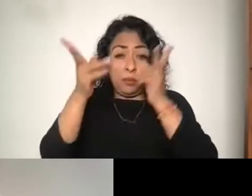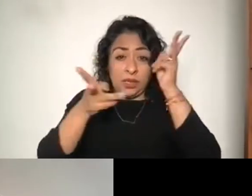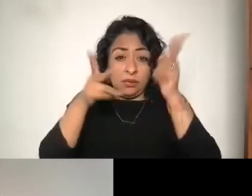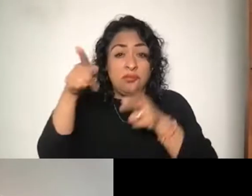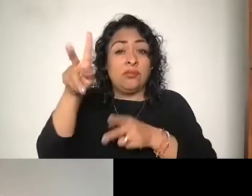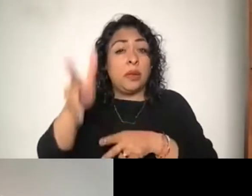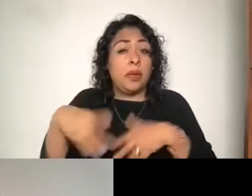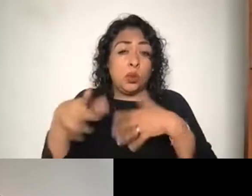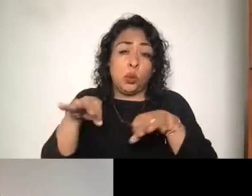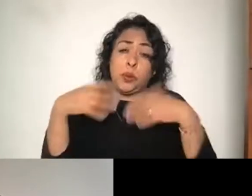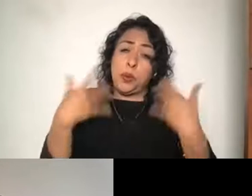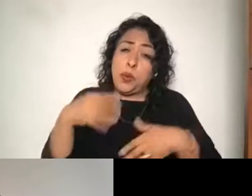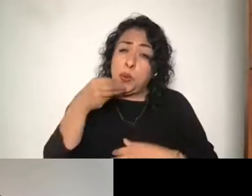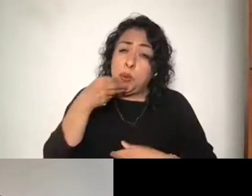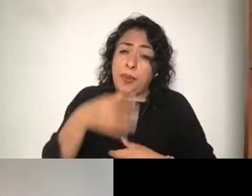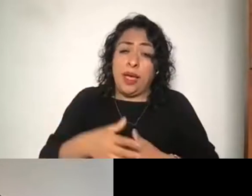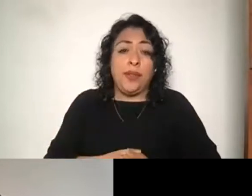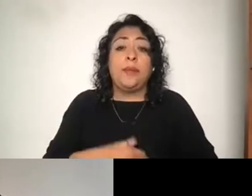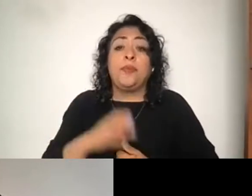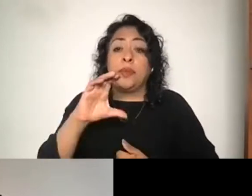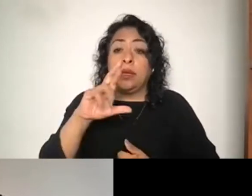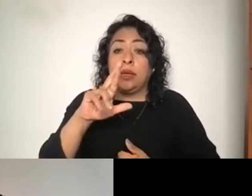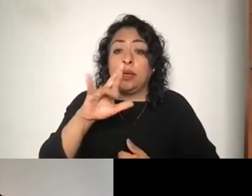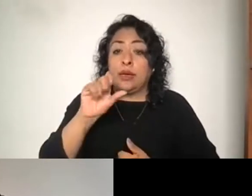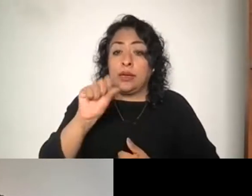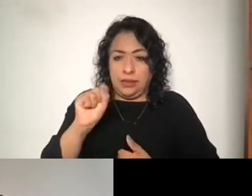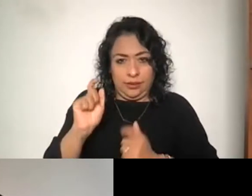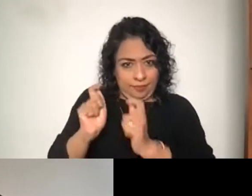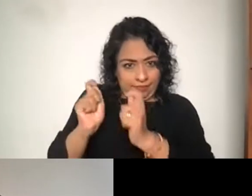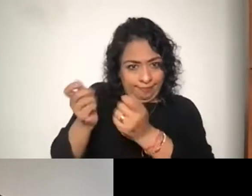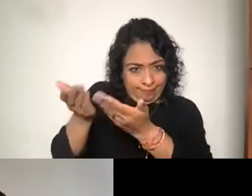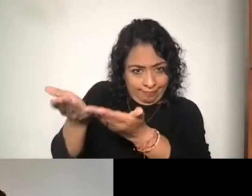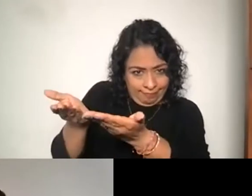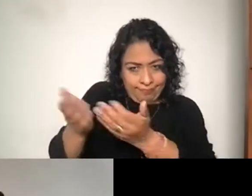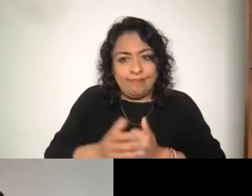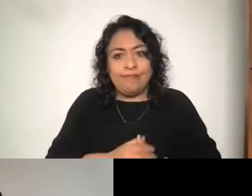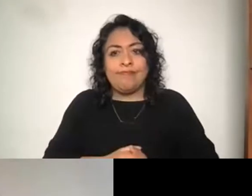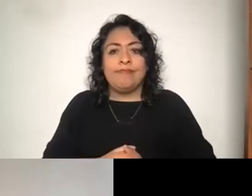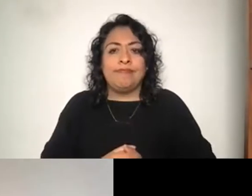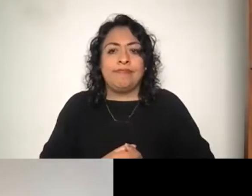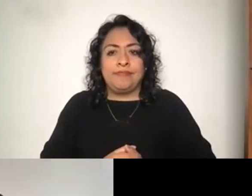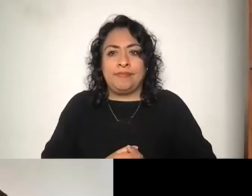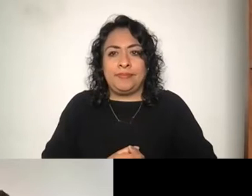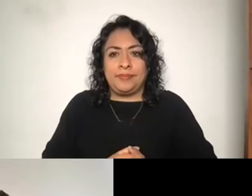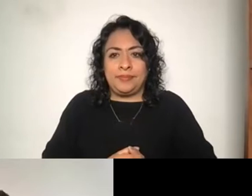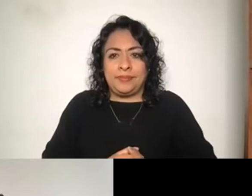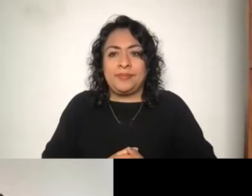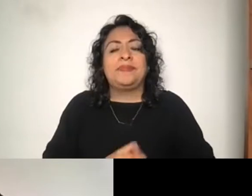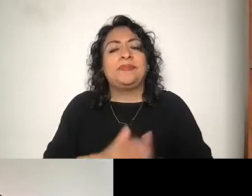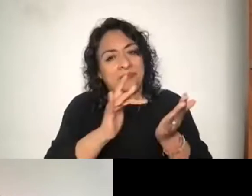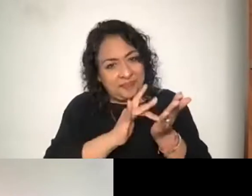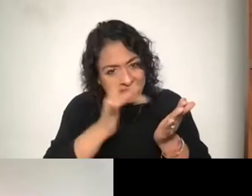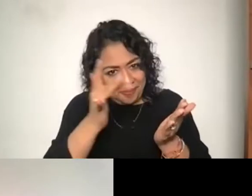trabajo extraordinario. Bueno, Cris, te dejo la palabra para lo demás. Muchas